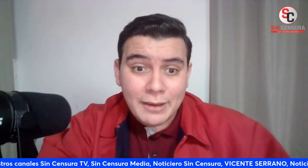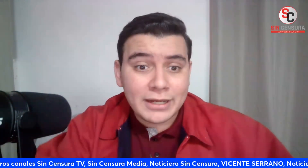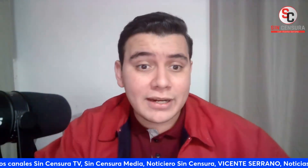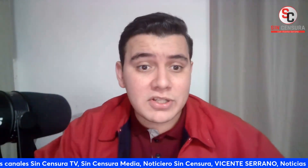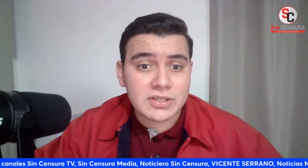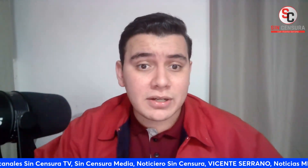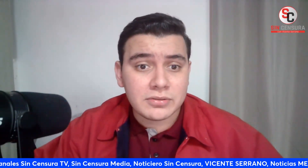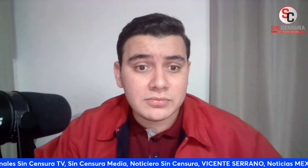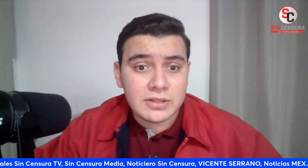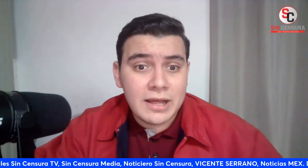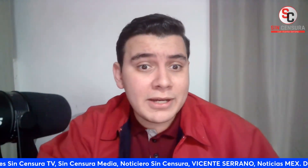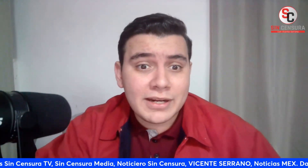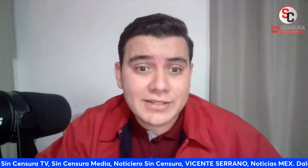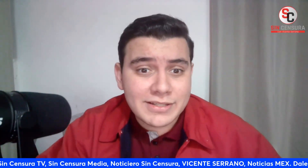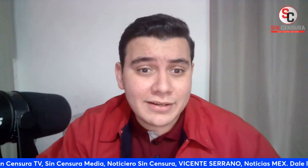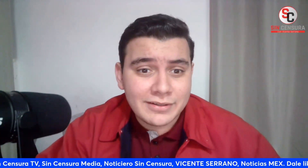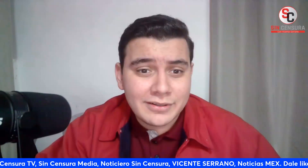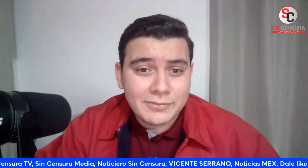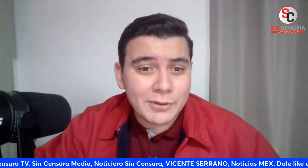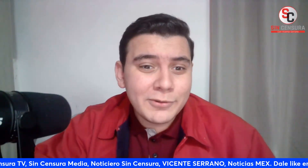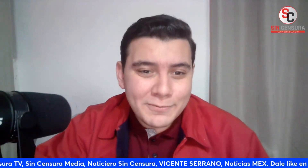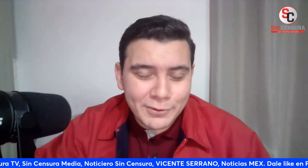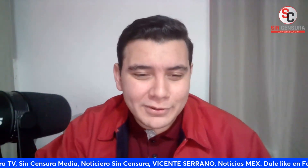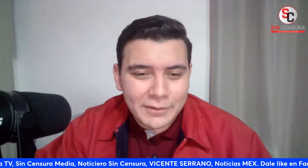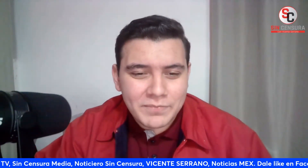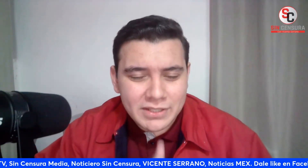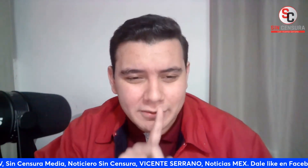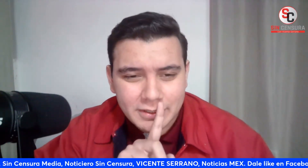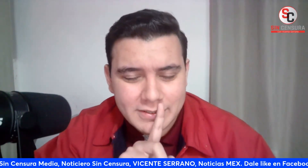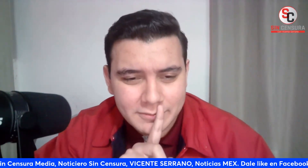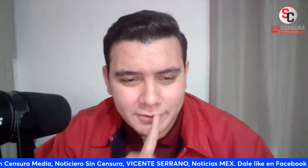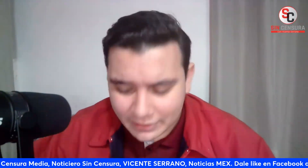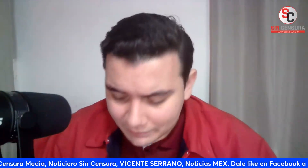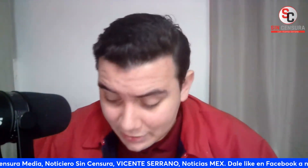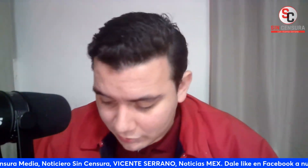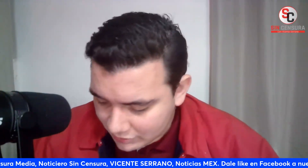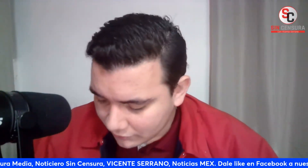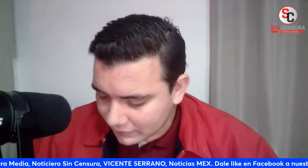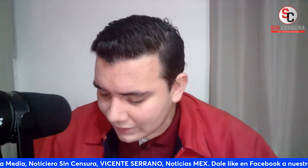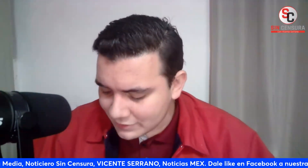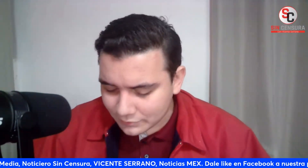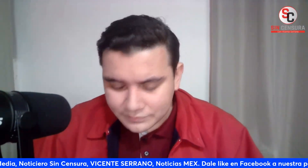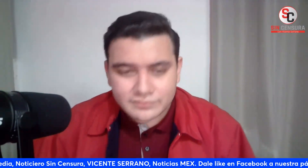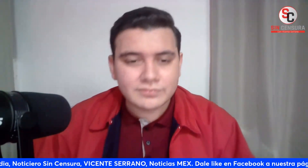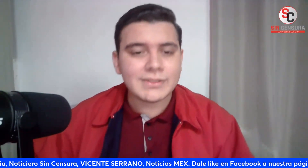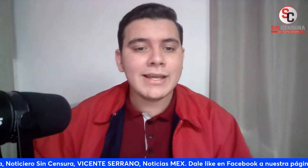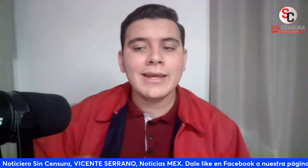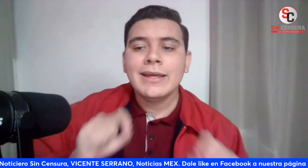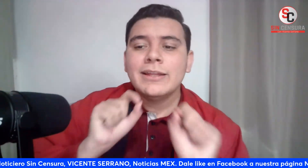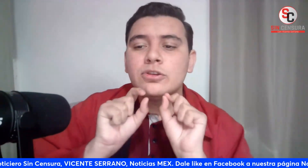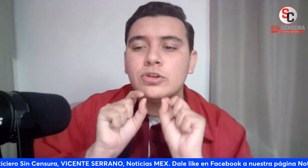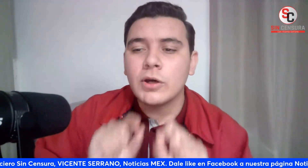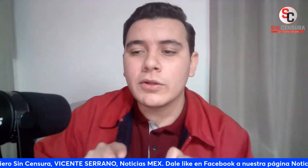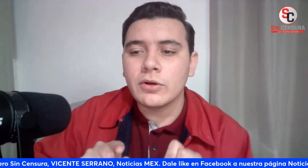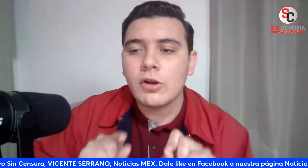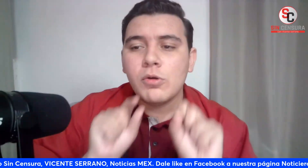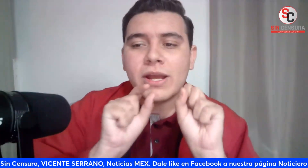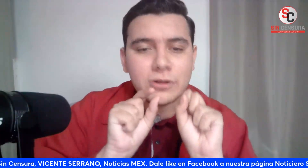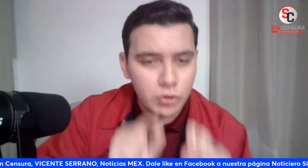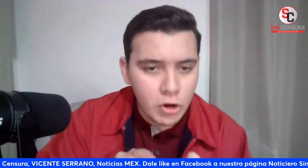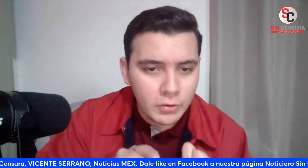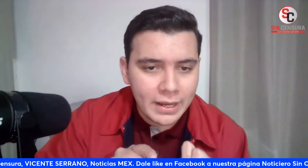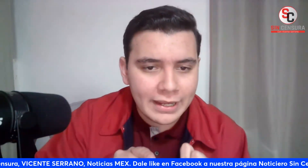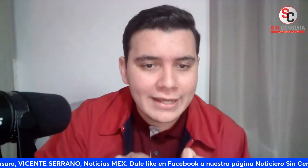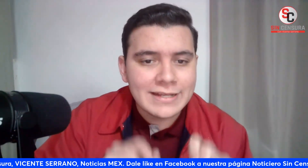Judicial, la van a rechazar. La van a rechazar, pero no importa, y te voy a decir por qué, y con esto finalizo. Todo